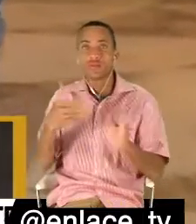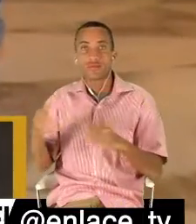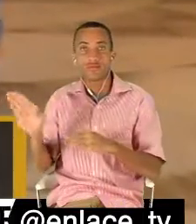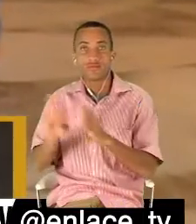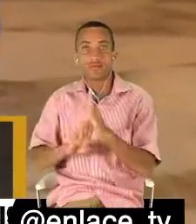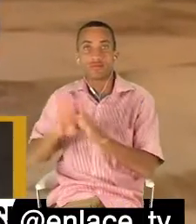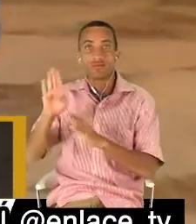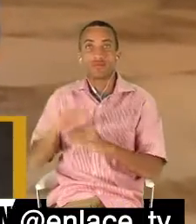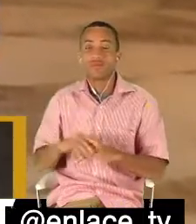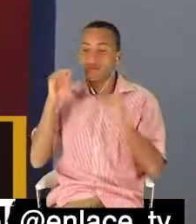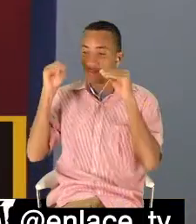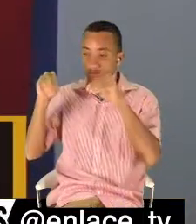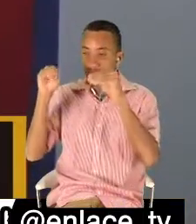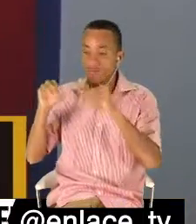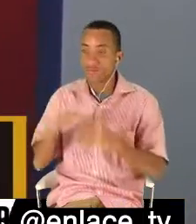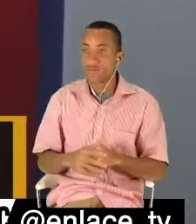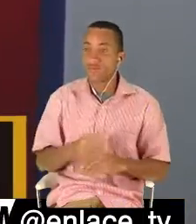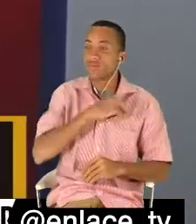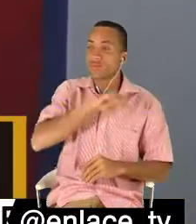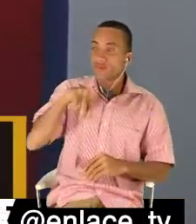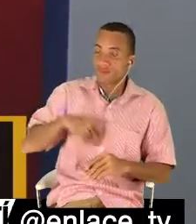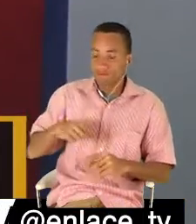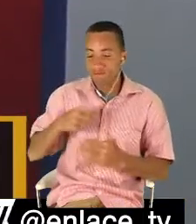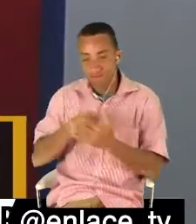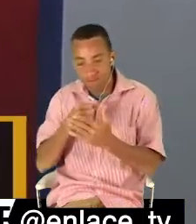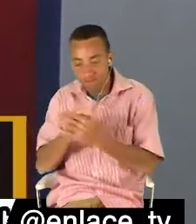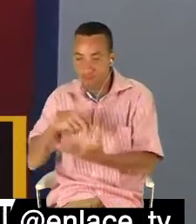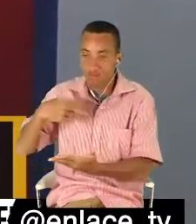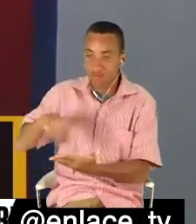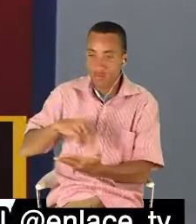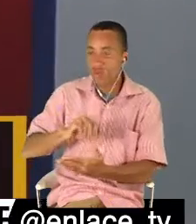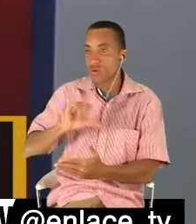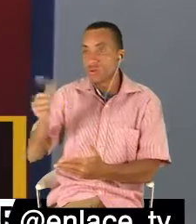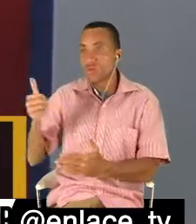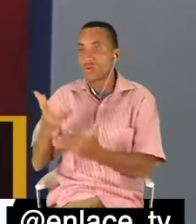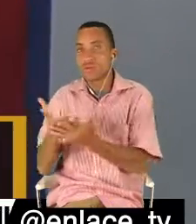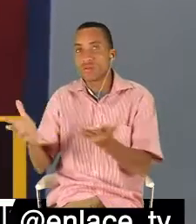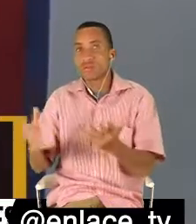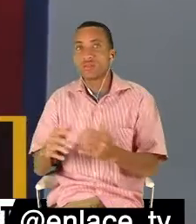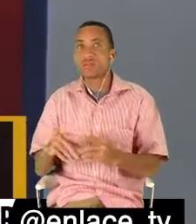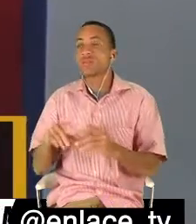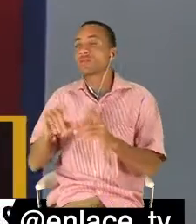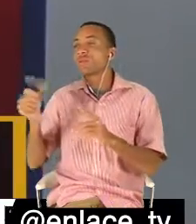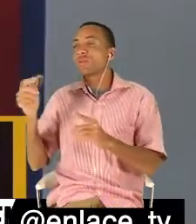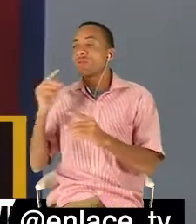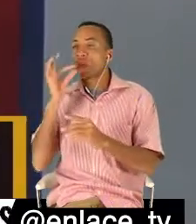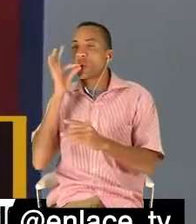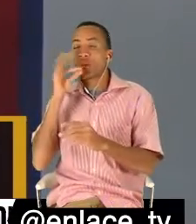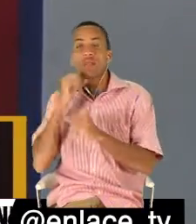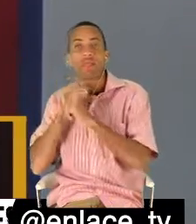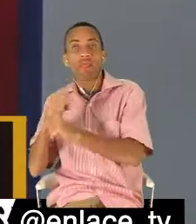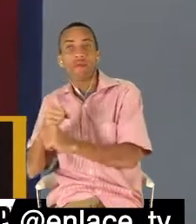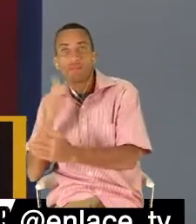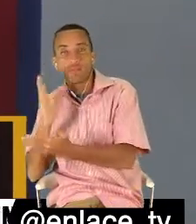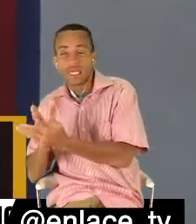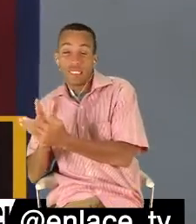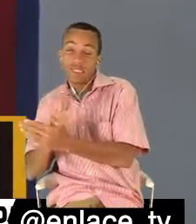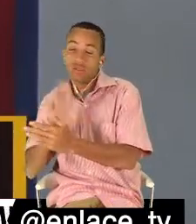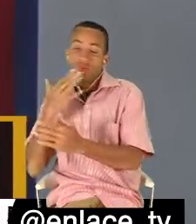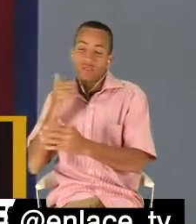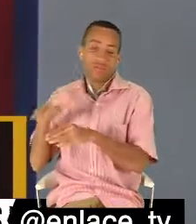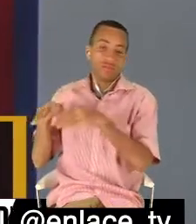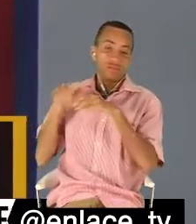muchos compañeros que le metemos la dedicación al baile y no a otras clases, como muchos jóvenes que se han perdido en la droga. Entonces nosotros preferimos dedicarle el tiempo